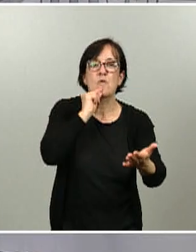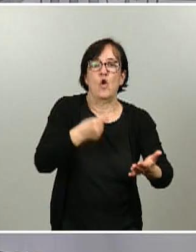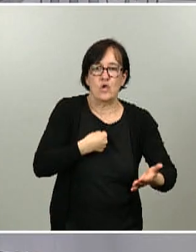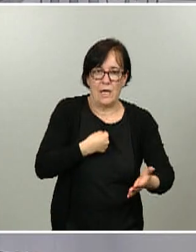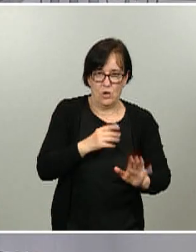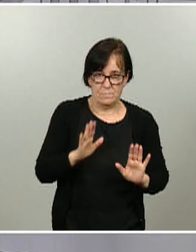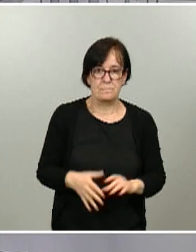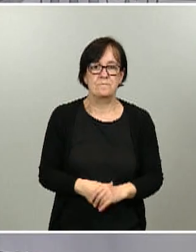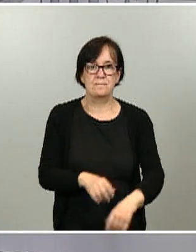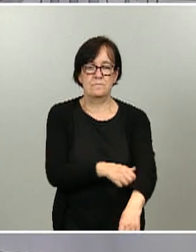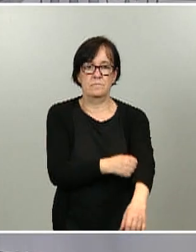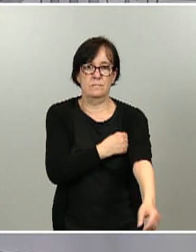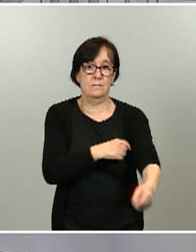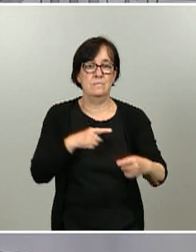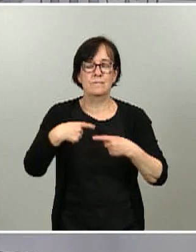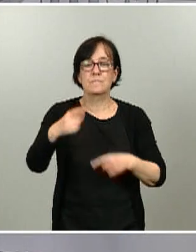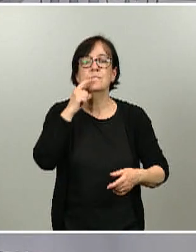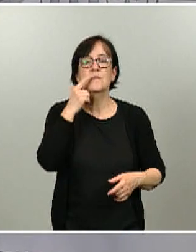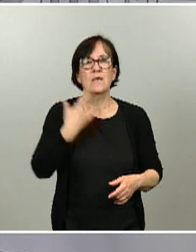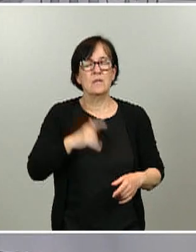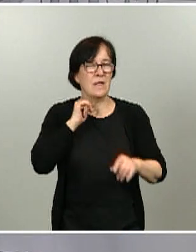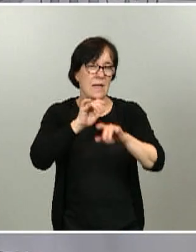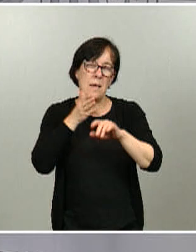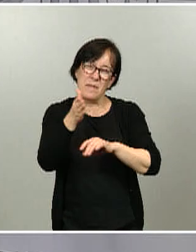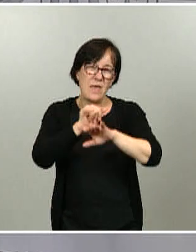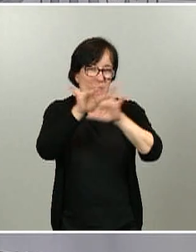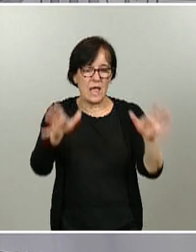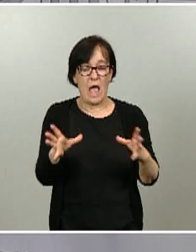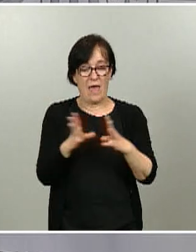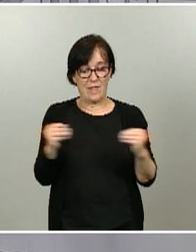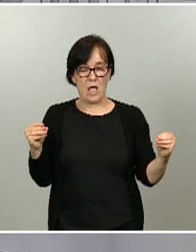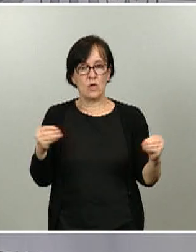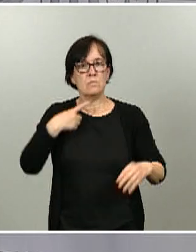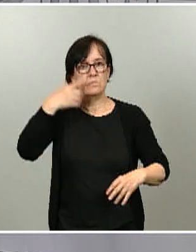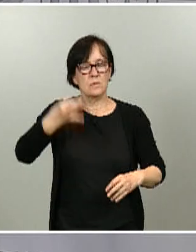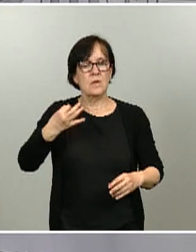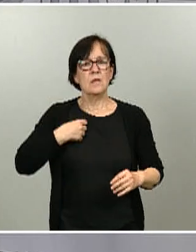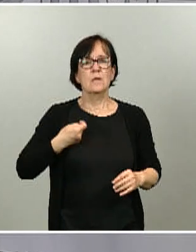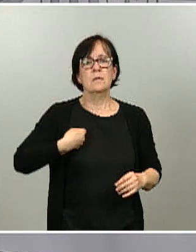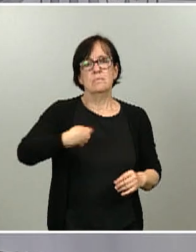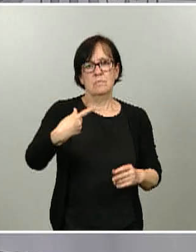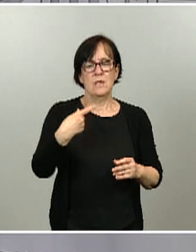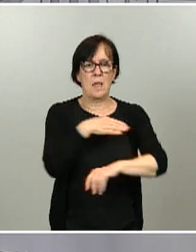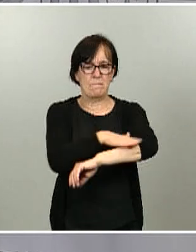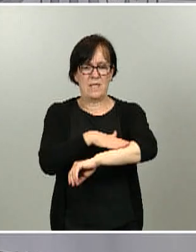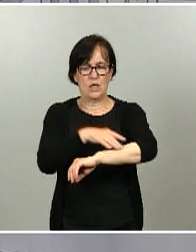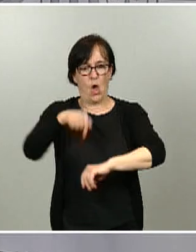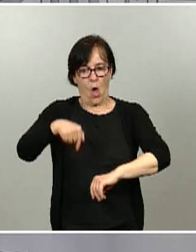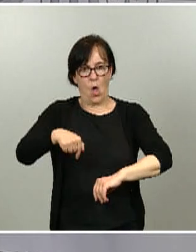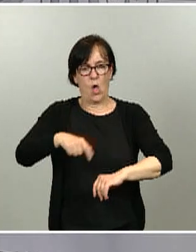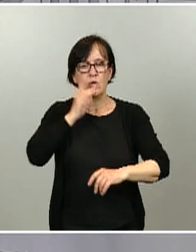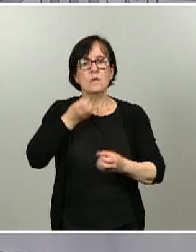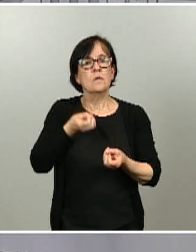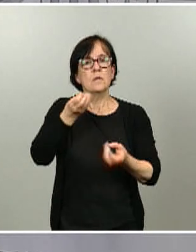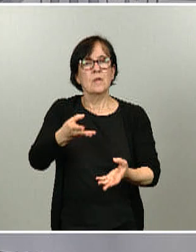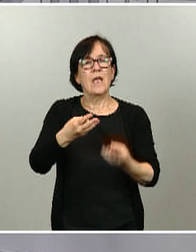El Diario de Sevilla le pide una aclaración. Andalucía asegura que ha enviado al Ministerio hoy notificación sobre 3